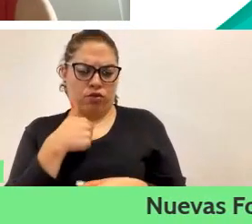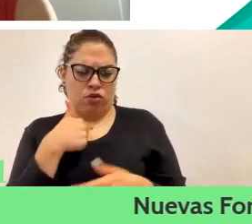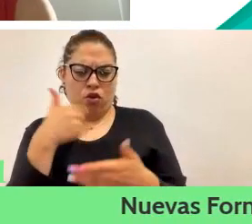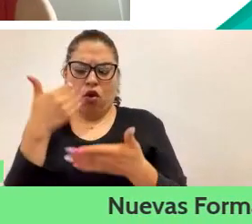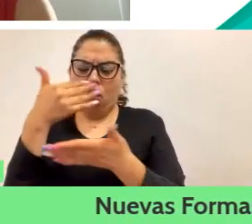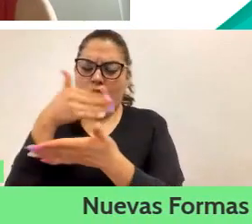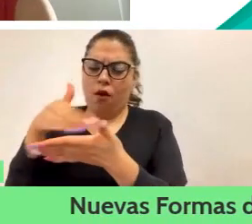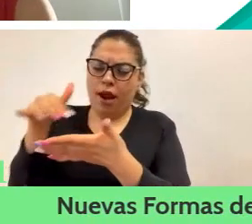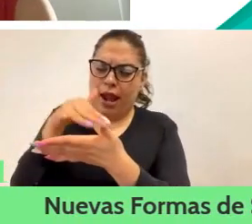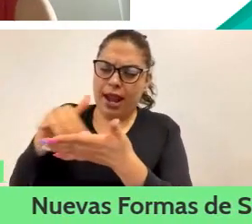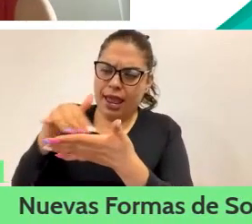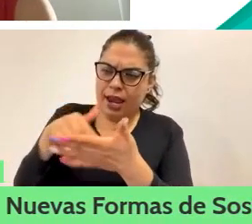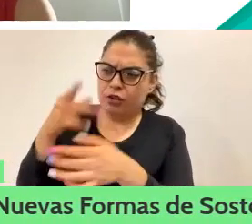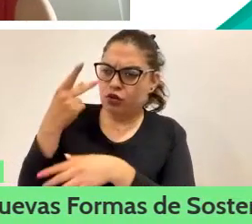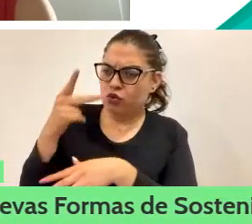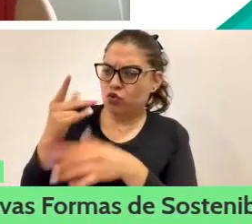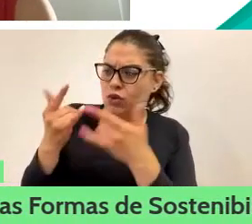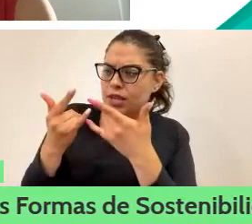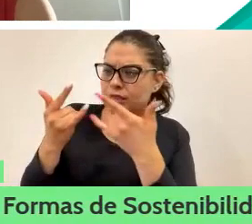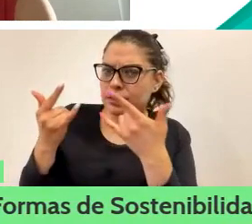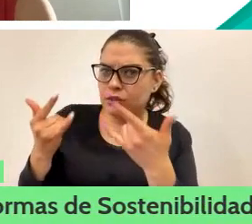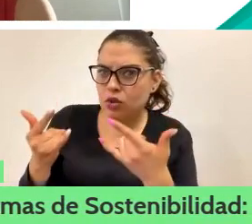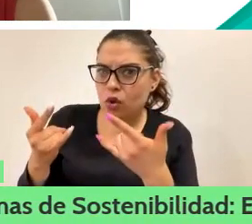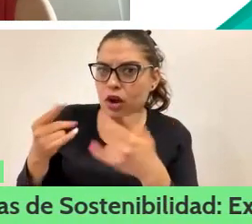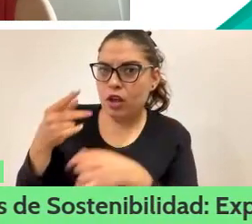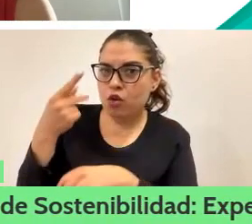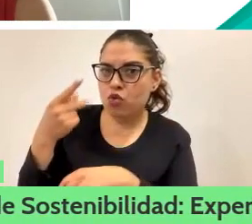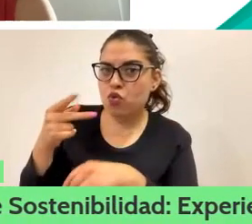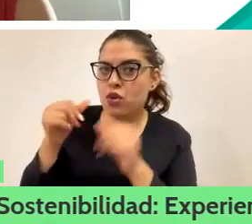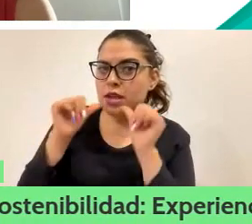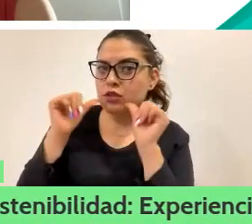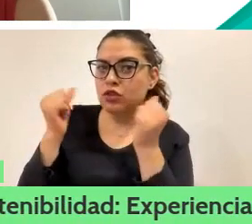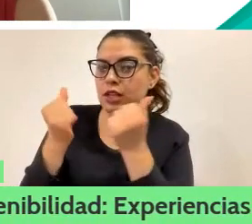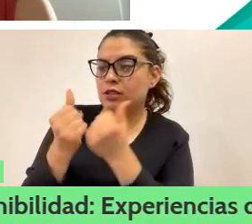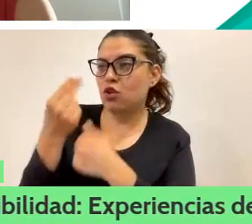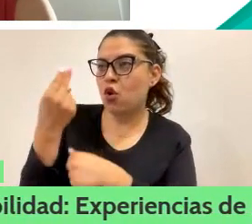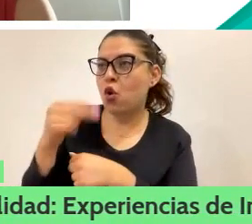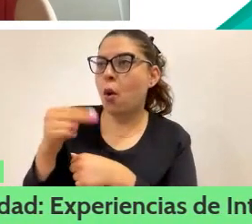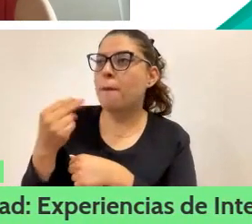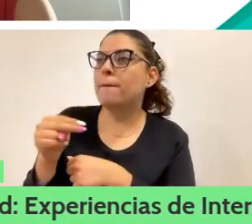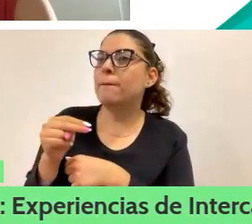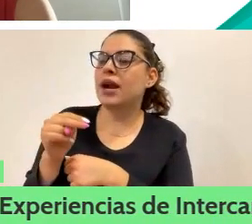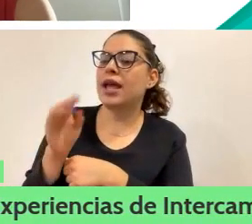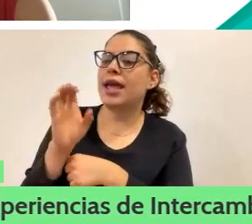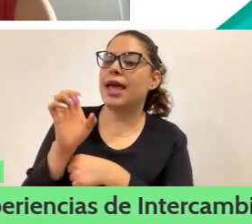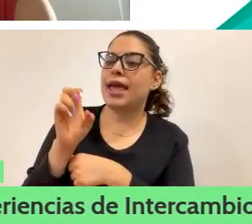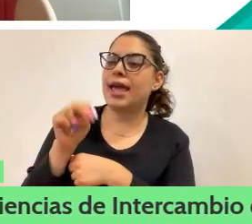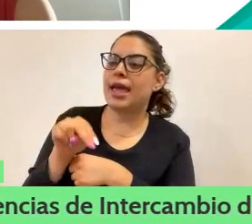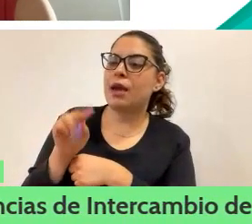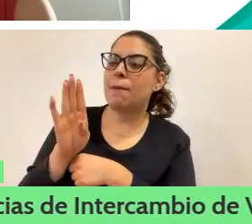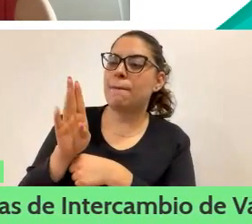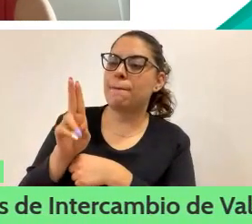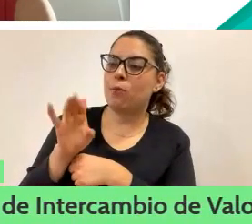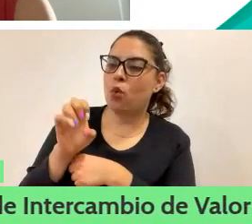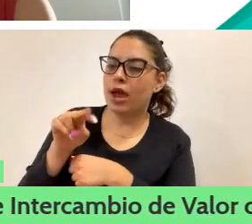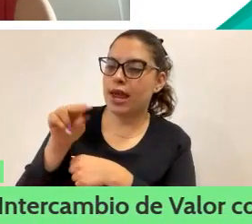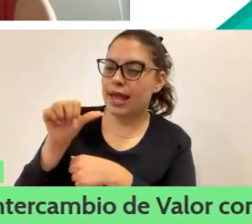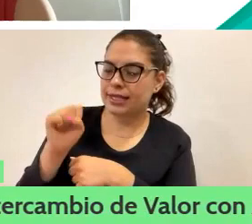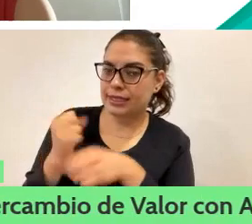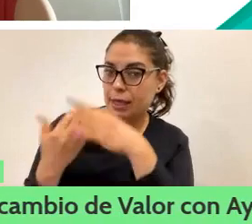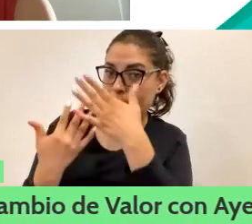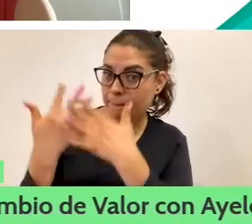en buenas manos, que me encanta, que decía que tiene, el foco que tiene es generación de